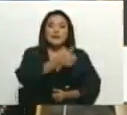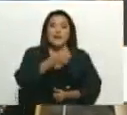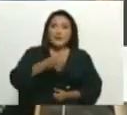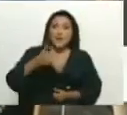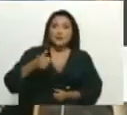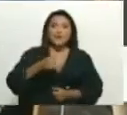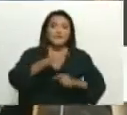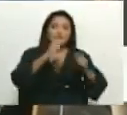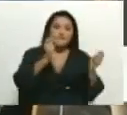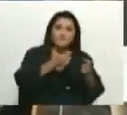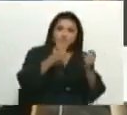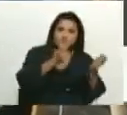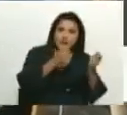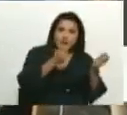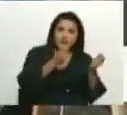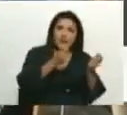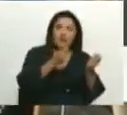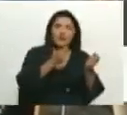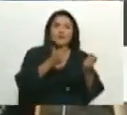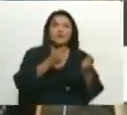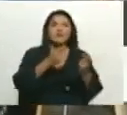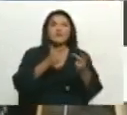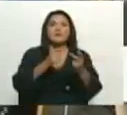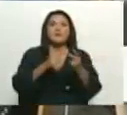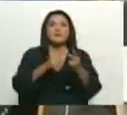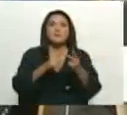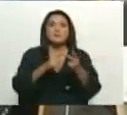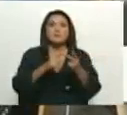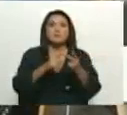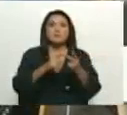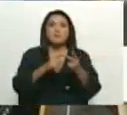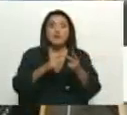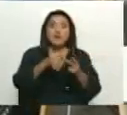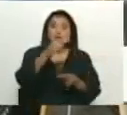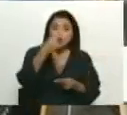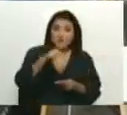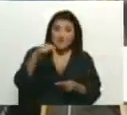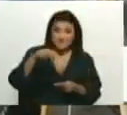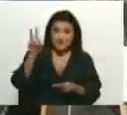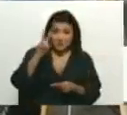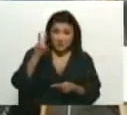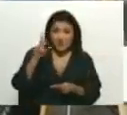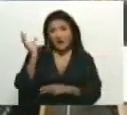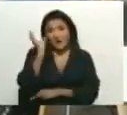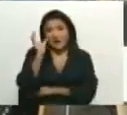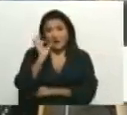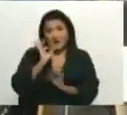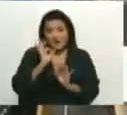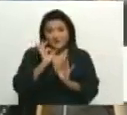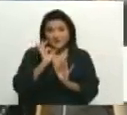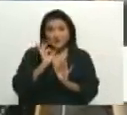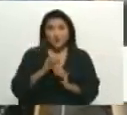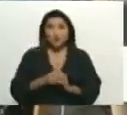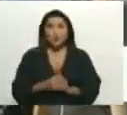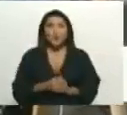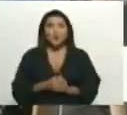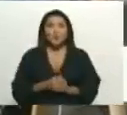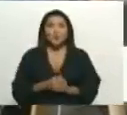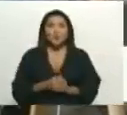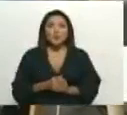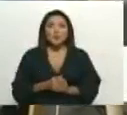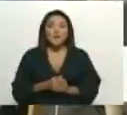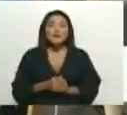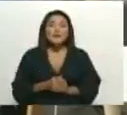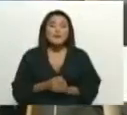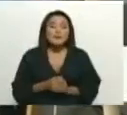la nacional que se desarrolla en Caracas en los meses de noviembre, como en sus capítulos regionales, vamos a contar con la